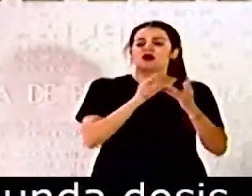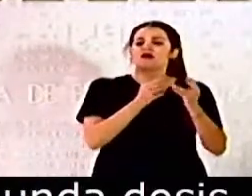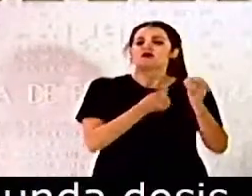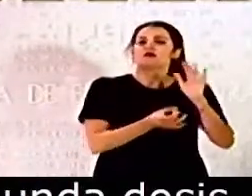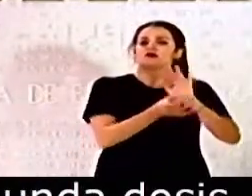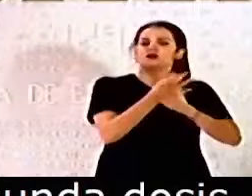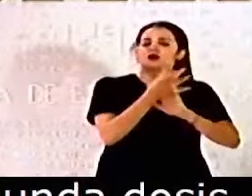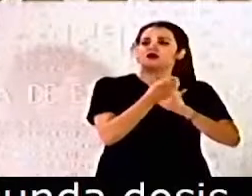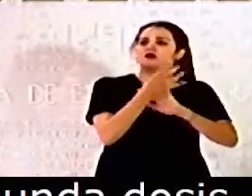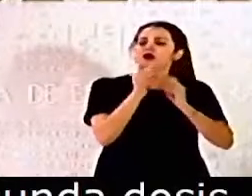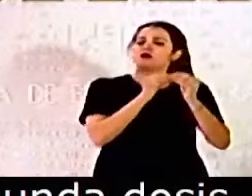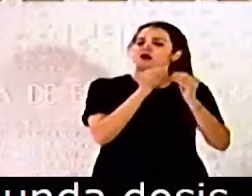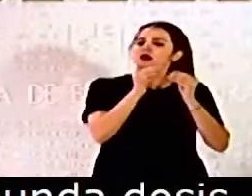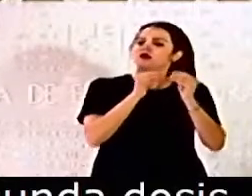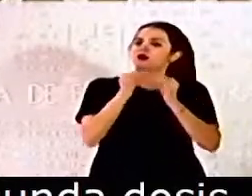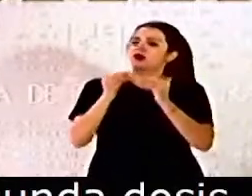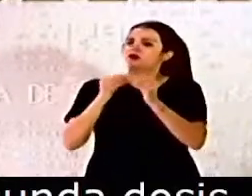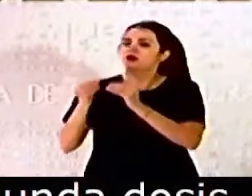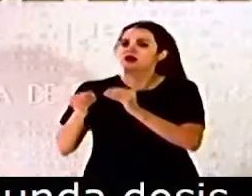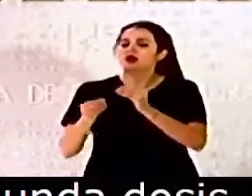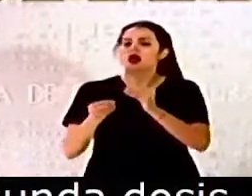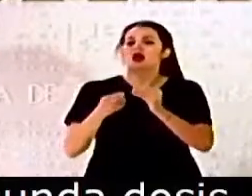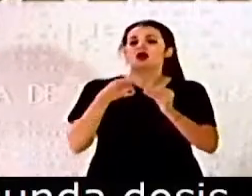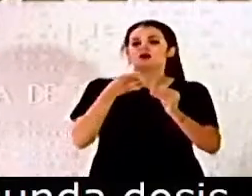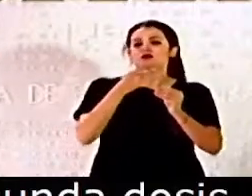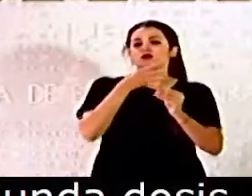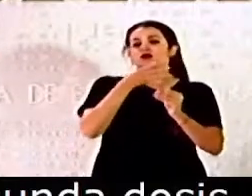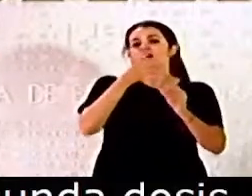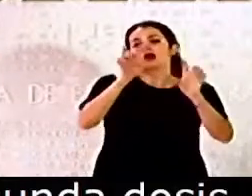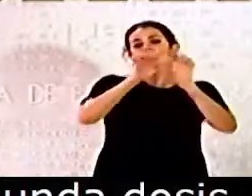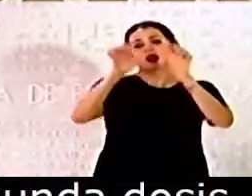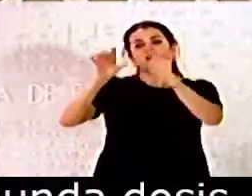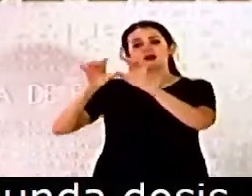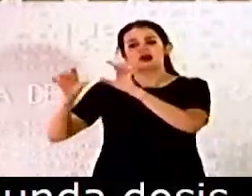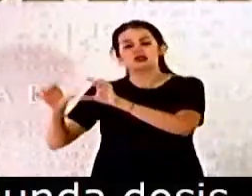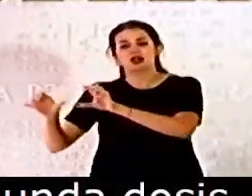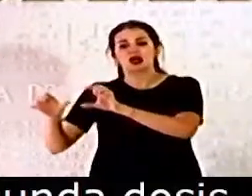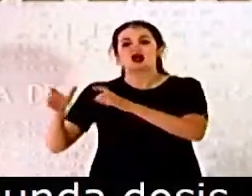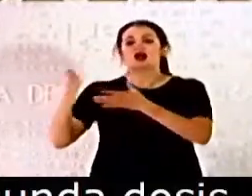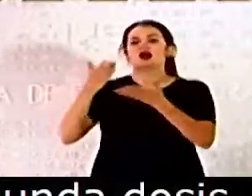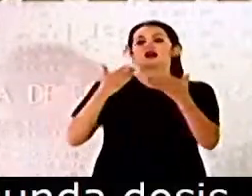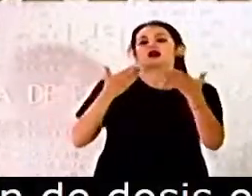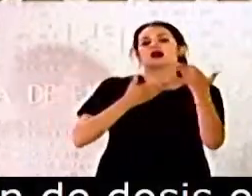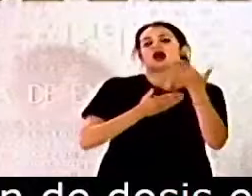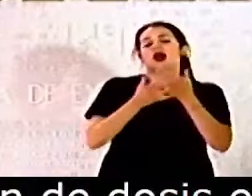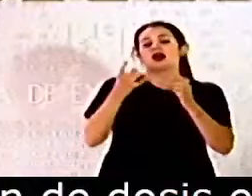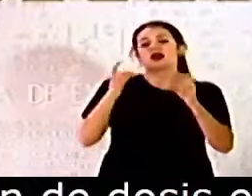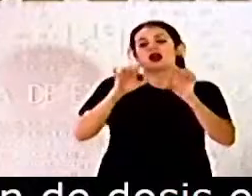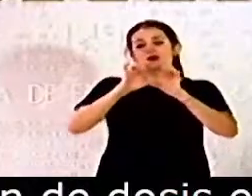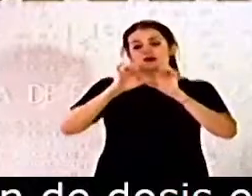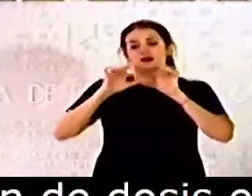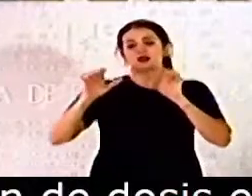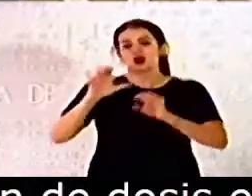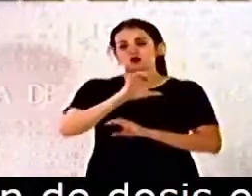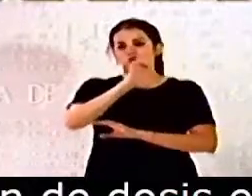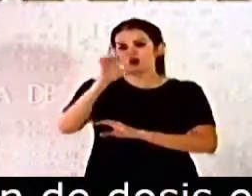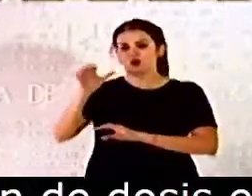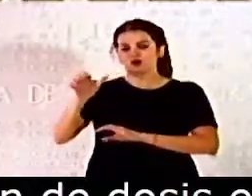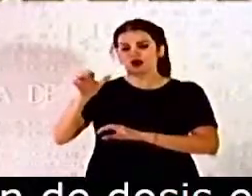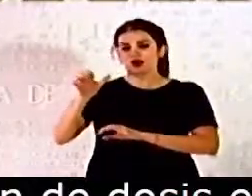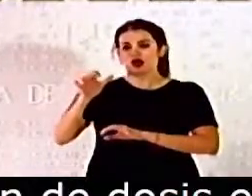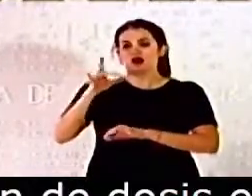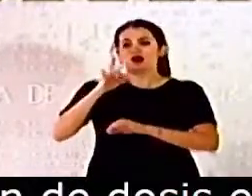las plantas de producción que están avaladas por la Agencia Europea del Medicamento, y por lo tanto estas son las dosis a las que nos vamos a